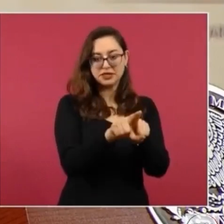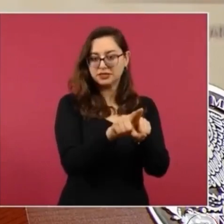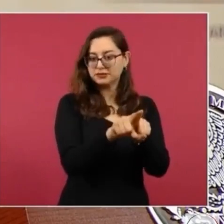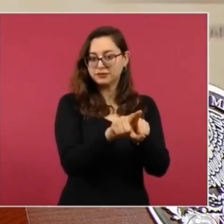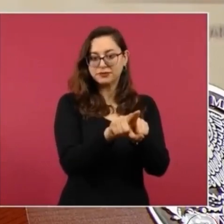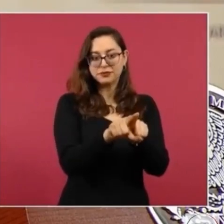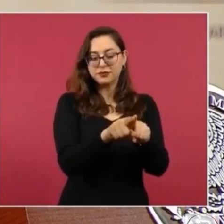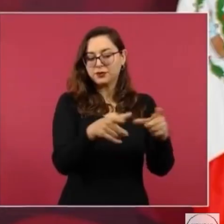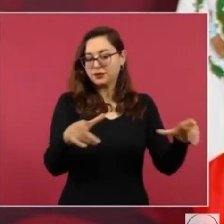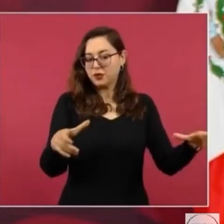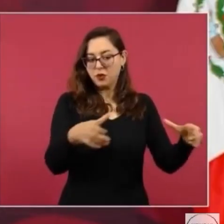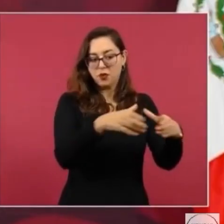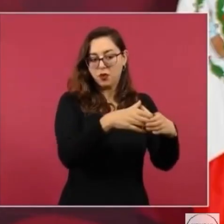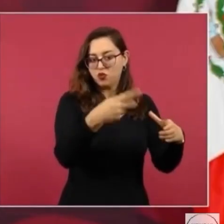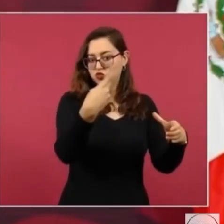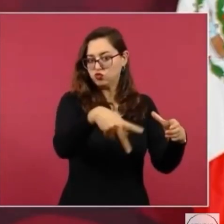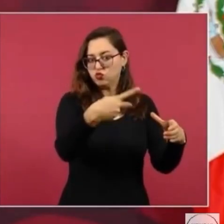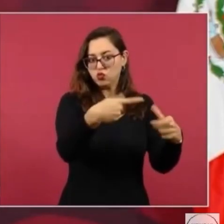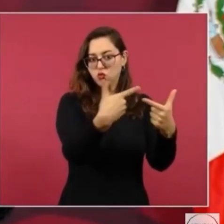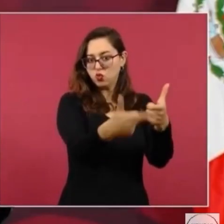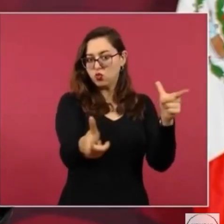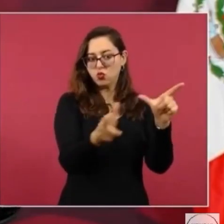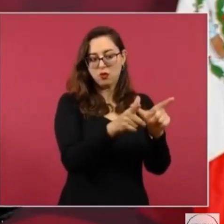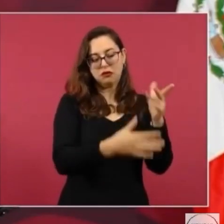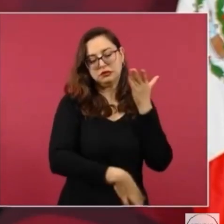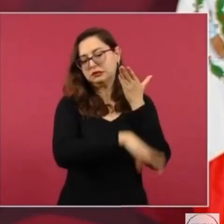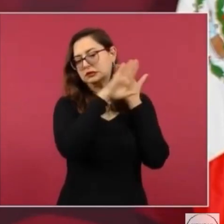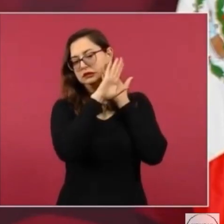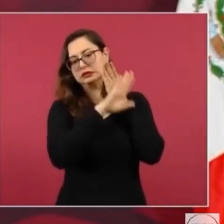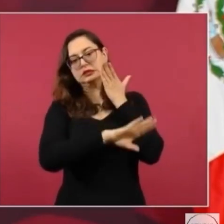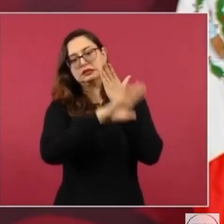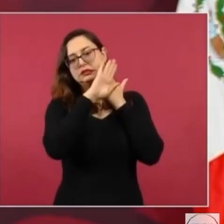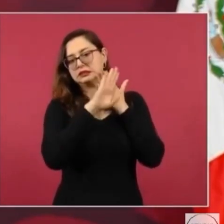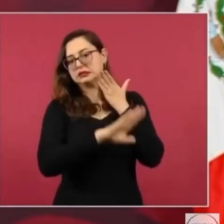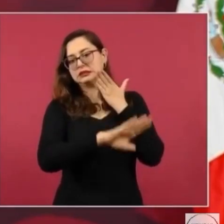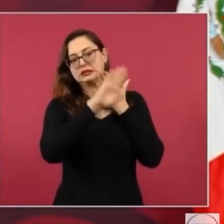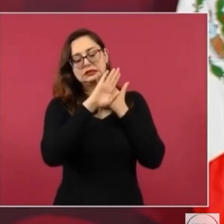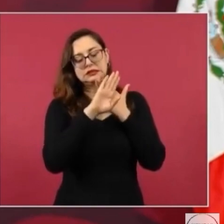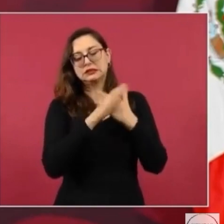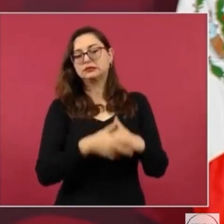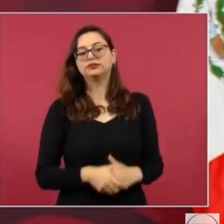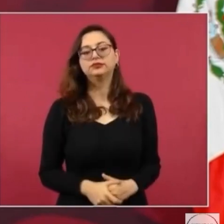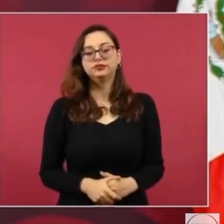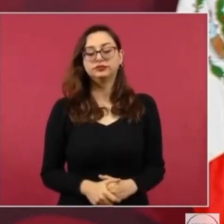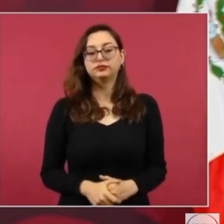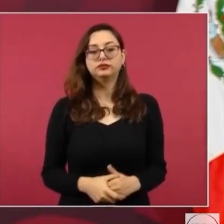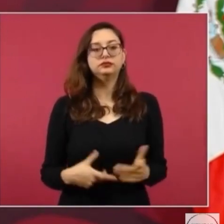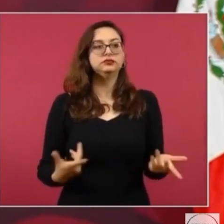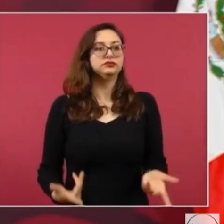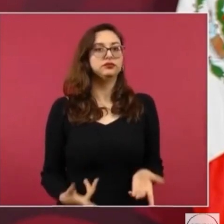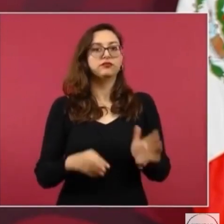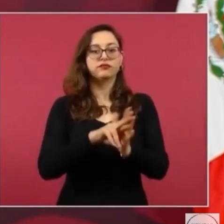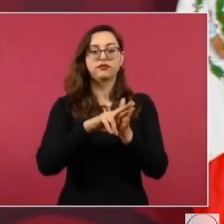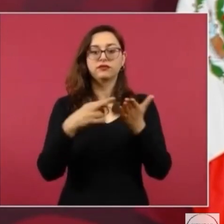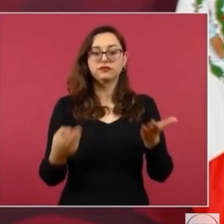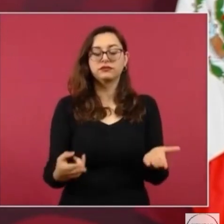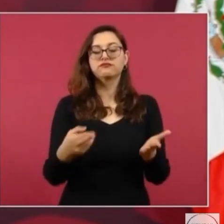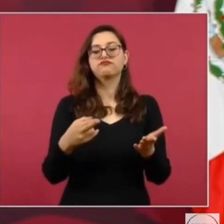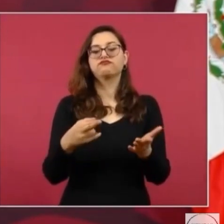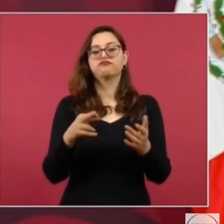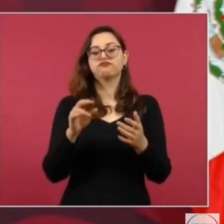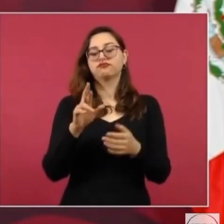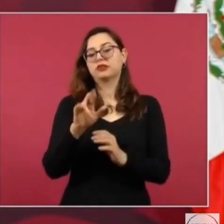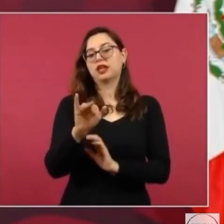del antiguo régimen, que está en contra de nosotros, pues lo del Reforma, o